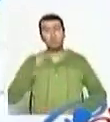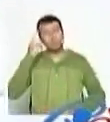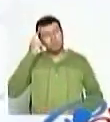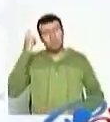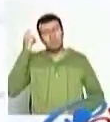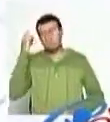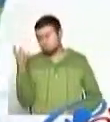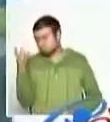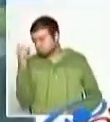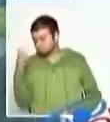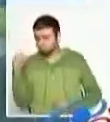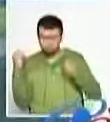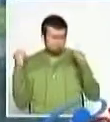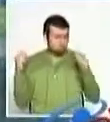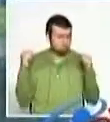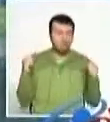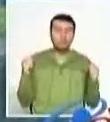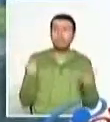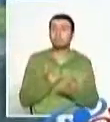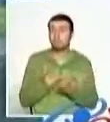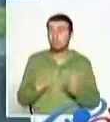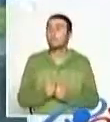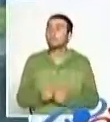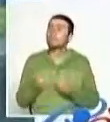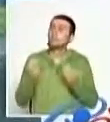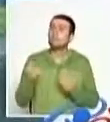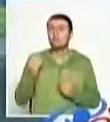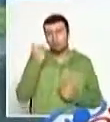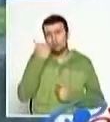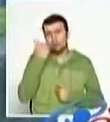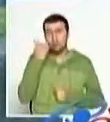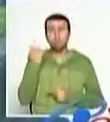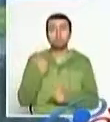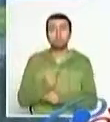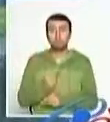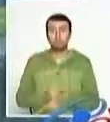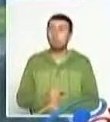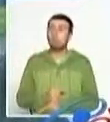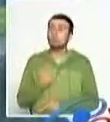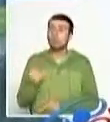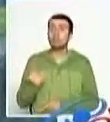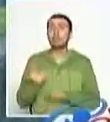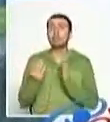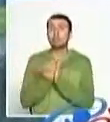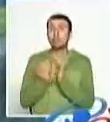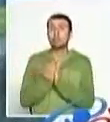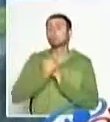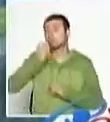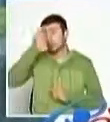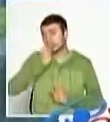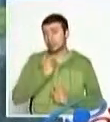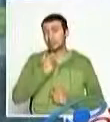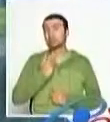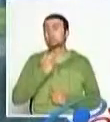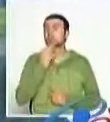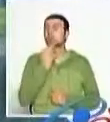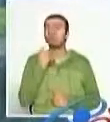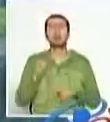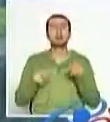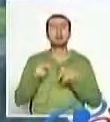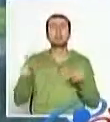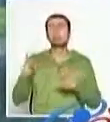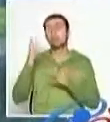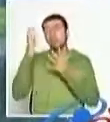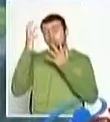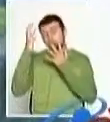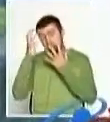ejemplo. Entonces, muchas enfermedades, se ha visto, hay estudios serios, por ejemplo, pacientes con depresión, les